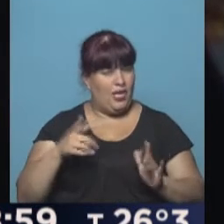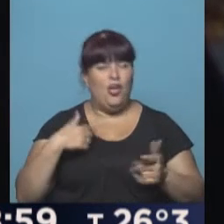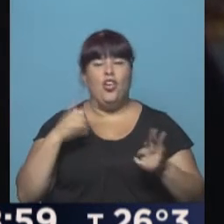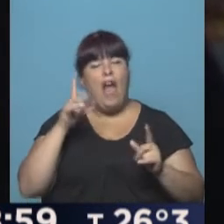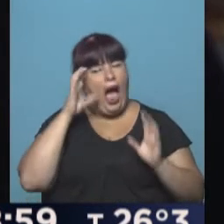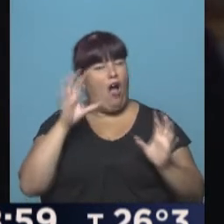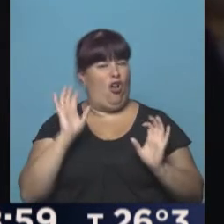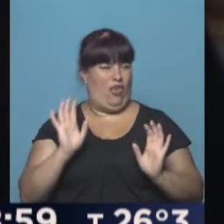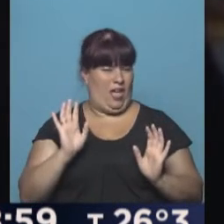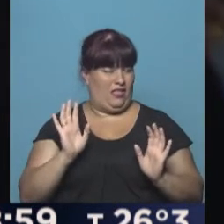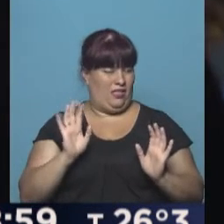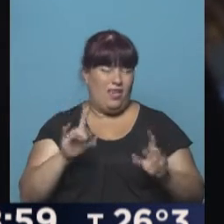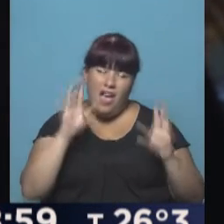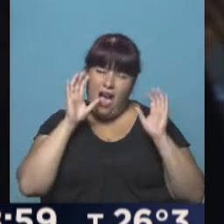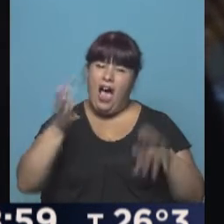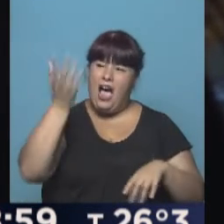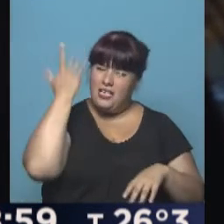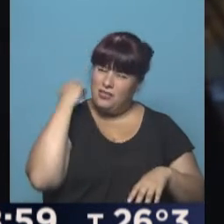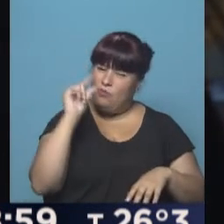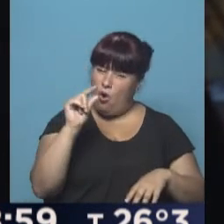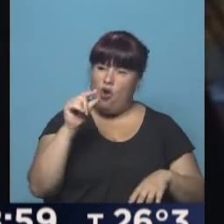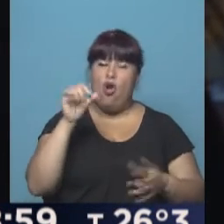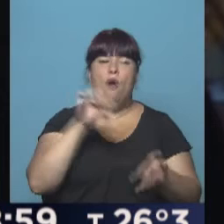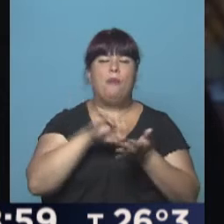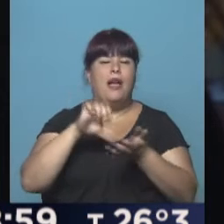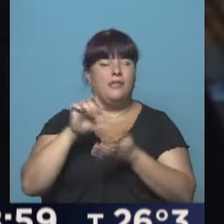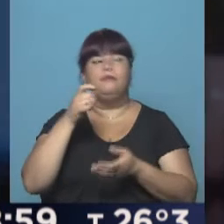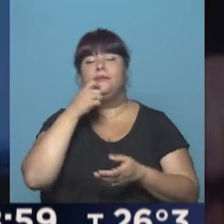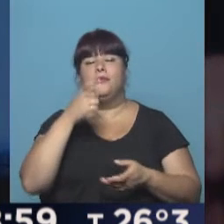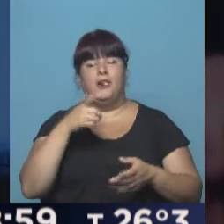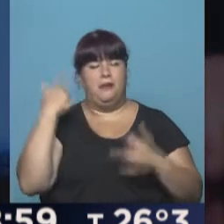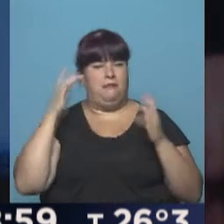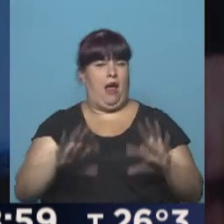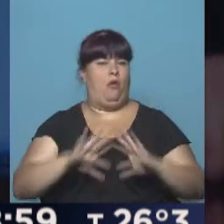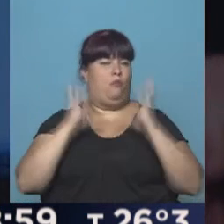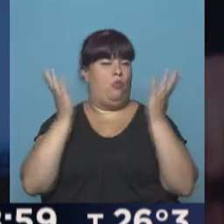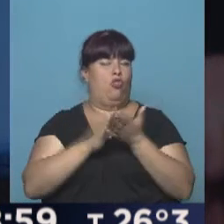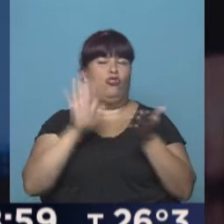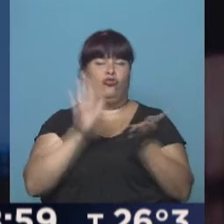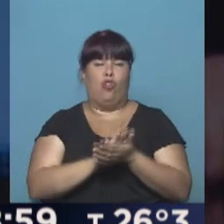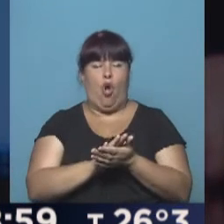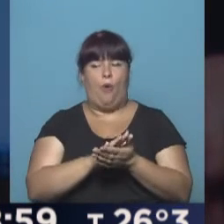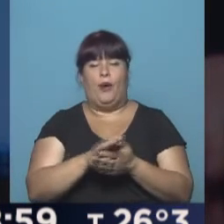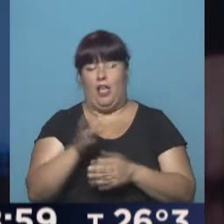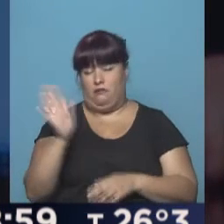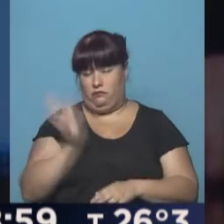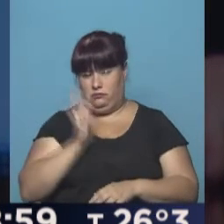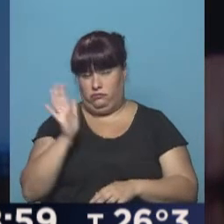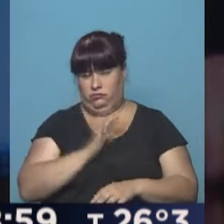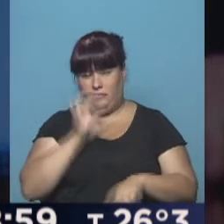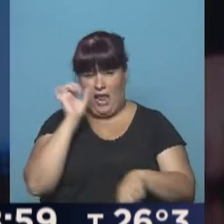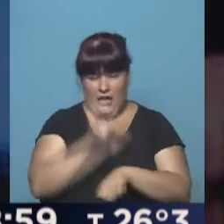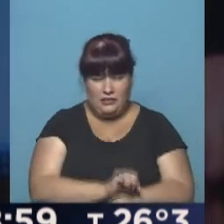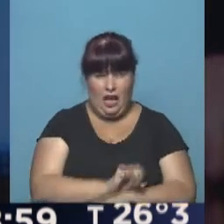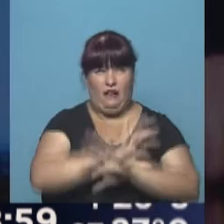que olvidarnos que no hace mucho nuestro país conmovió al mundo por el espectro tétrico de sus cárceles,